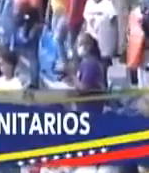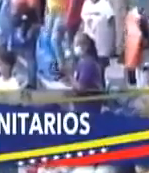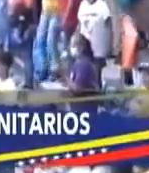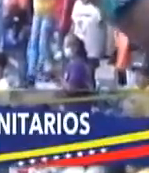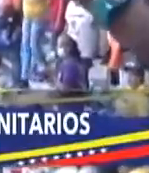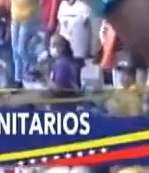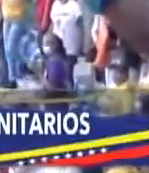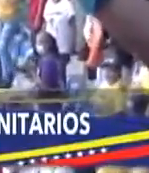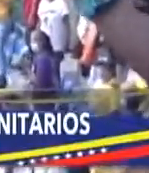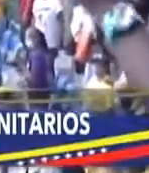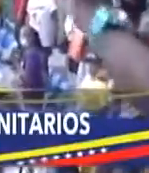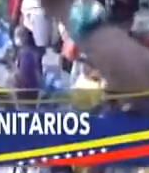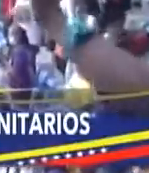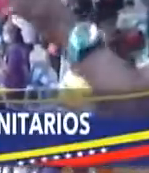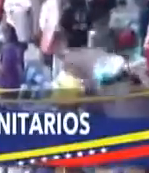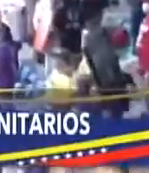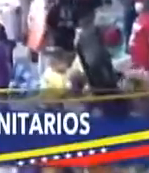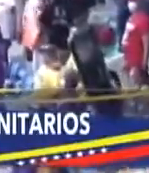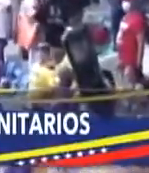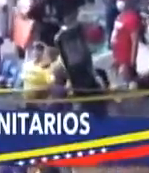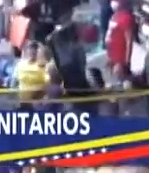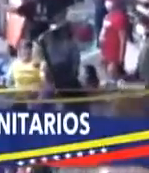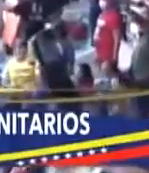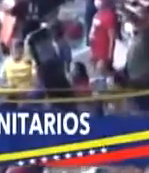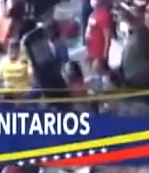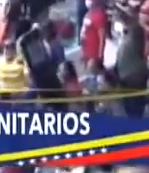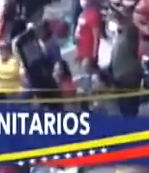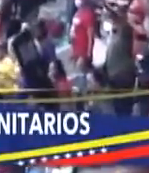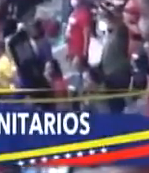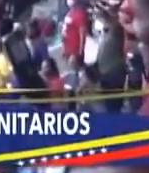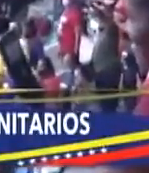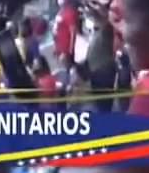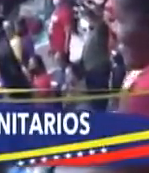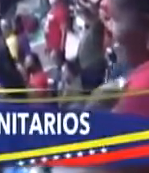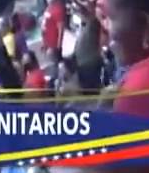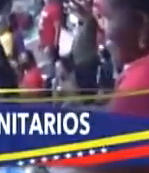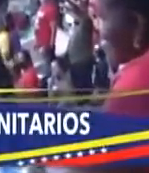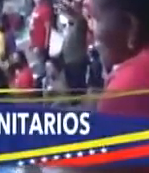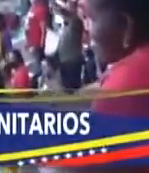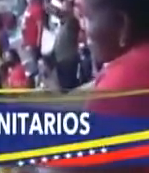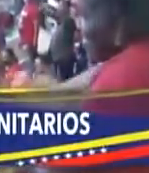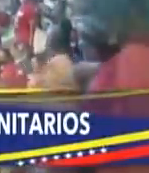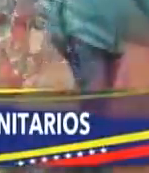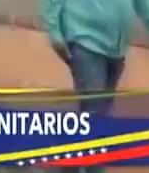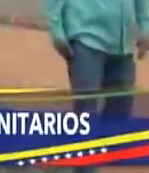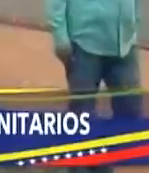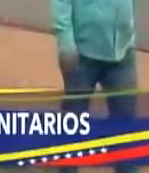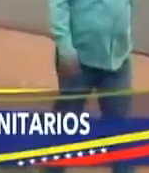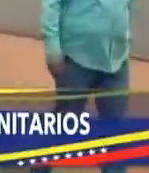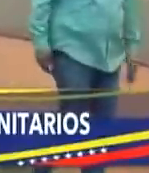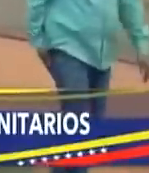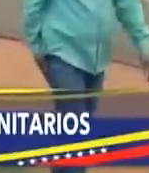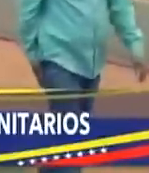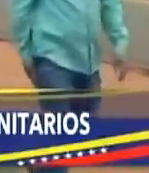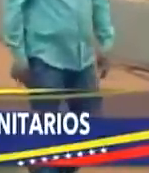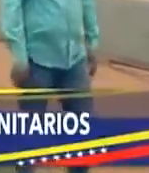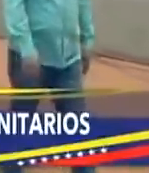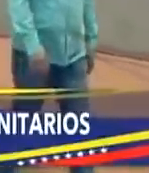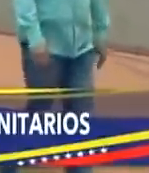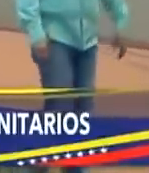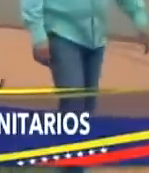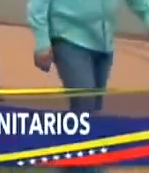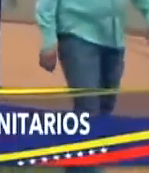permanente que viene a recuperar el estado de bienestar social. Proyectos relacionados con el gas,